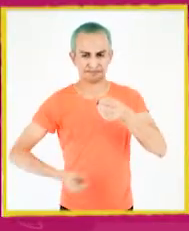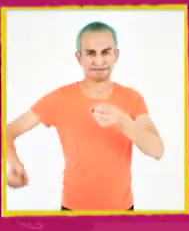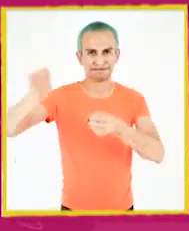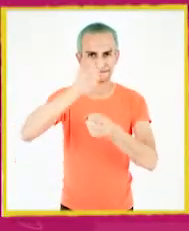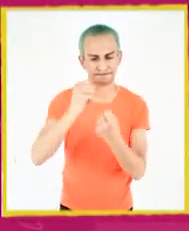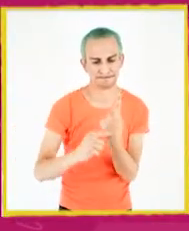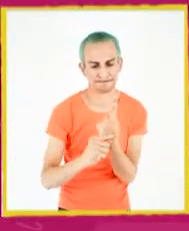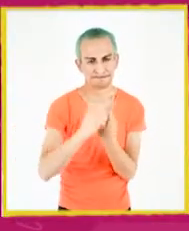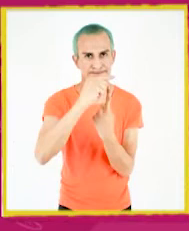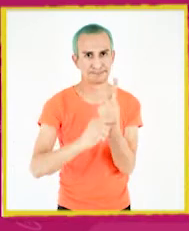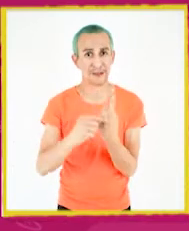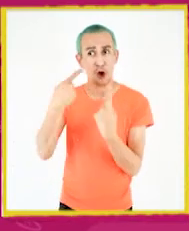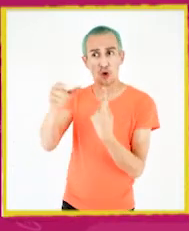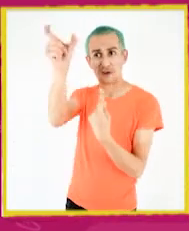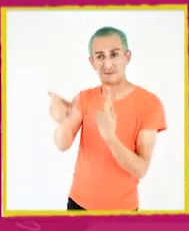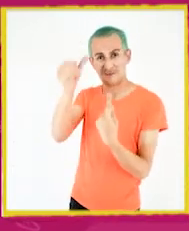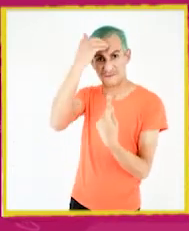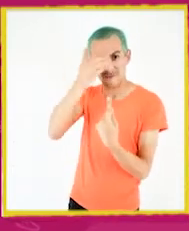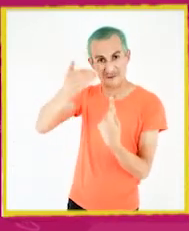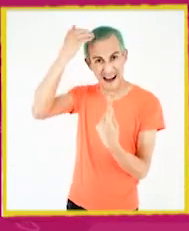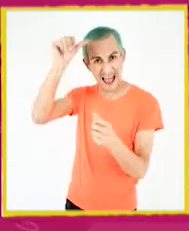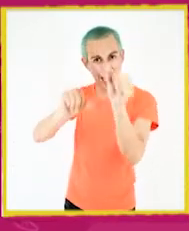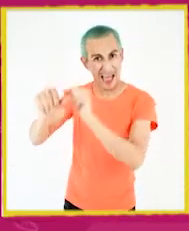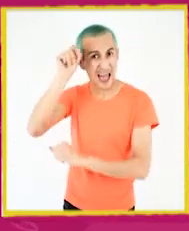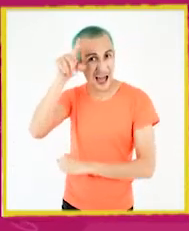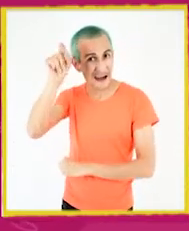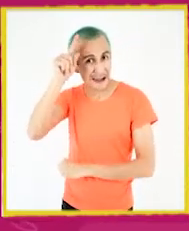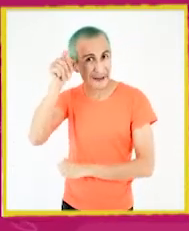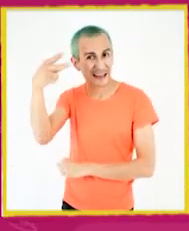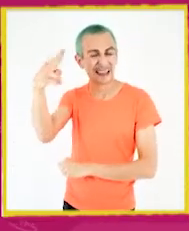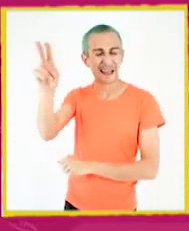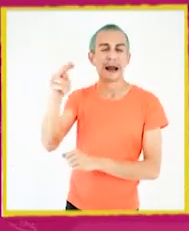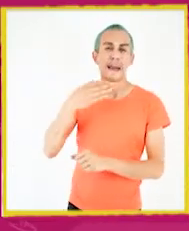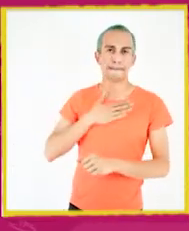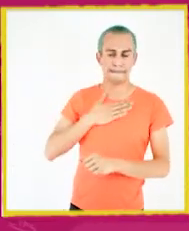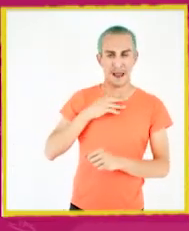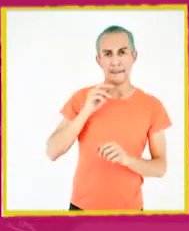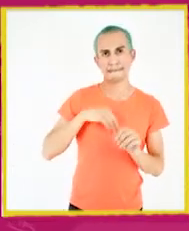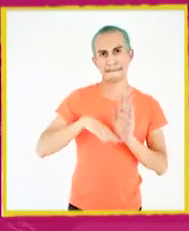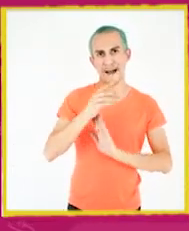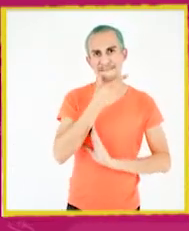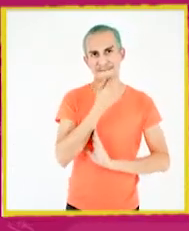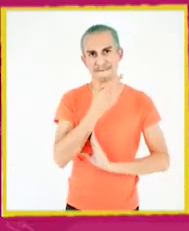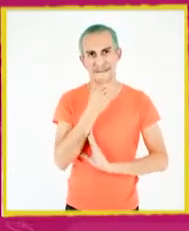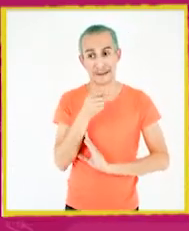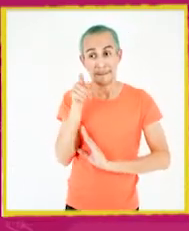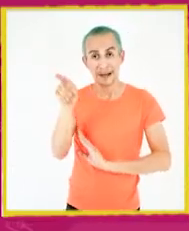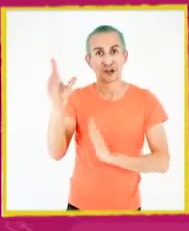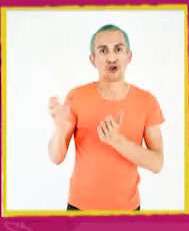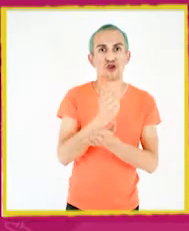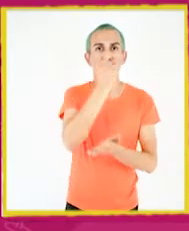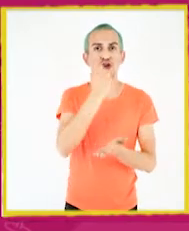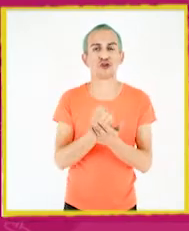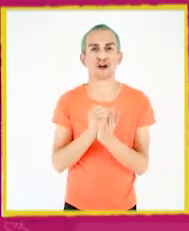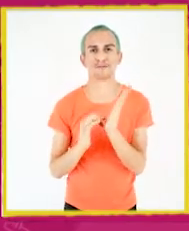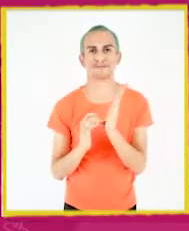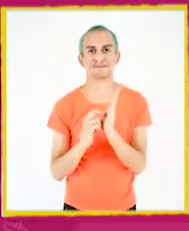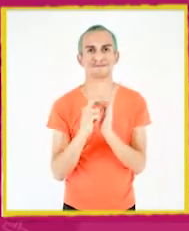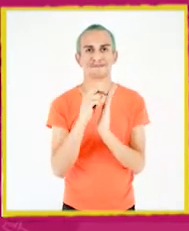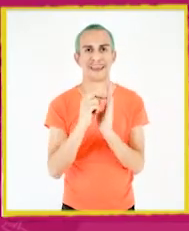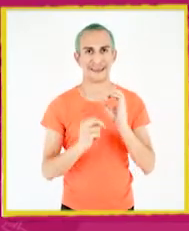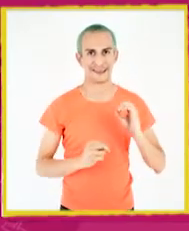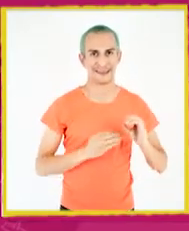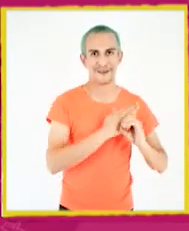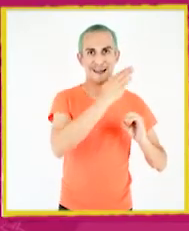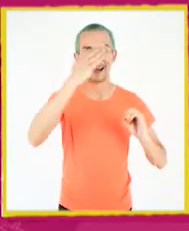sustituir la escala de un científico alemán por otra cuyo manejo era más sencillo. Para ello, creó la escala que